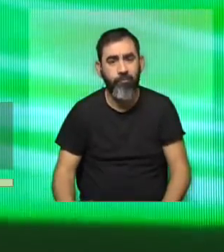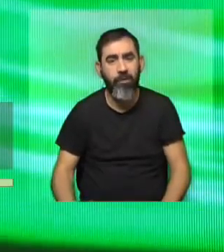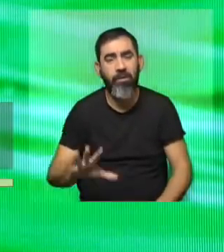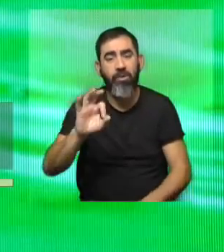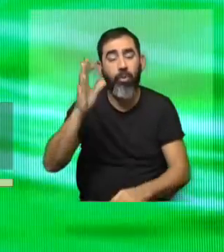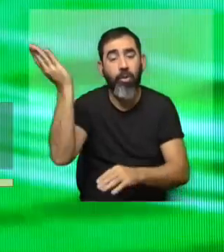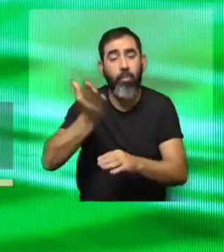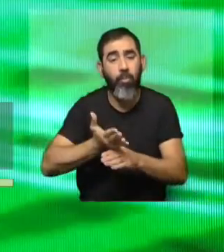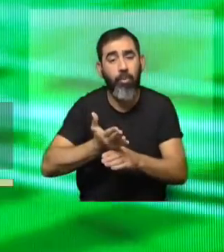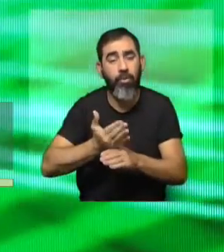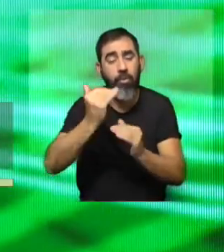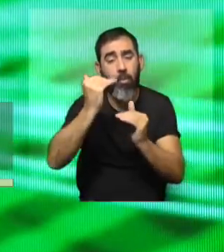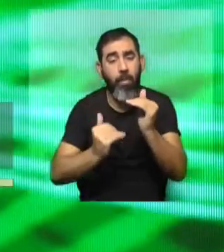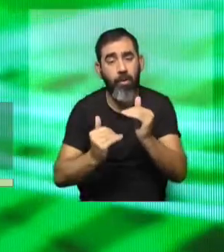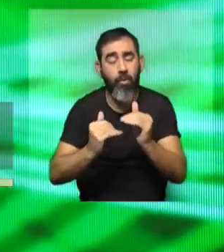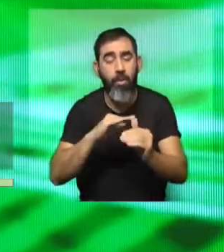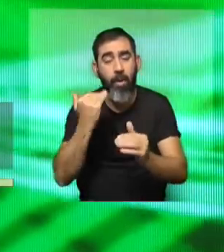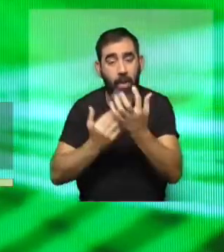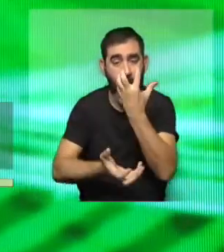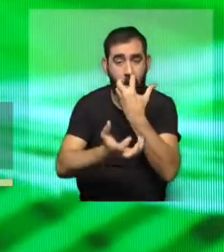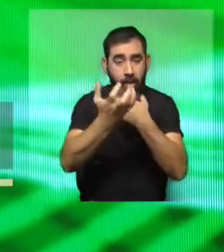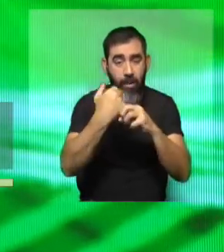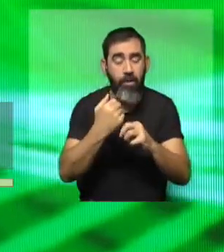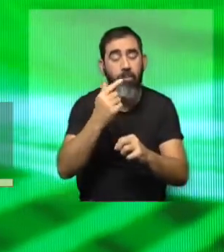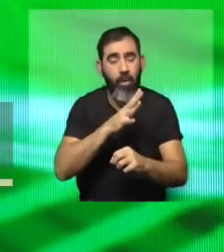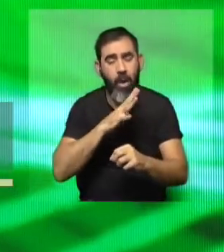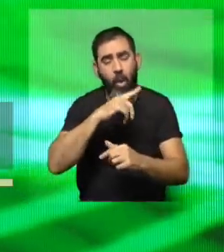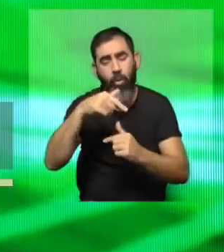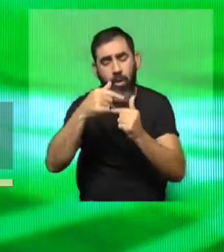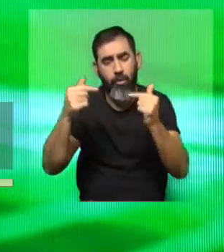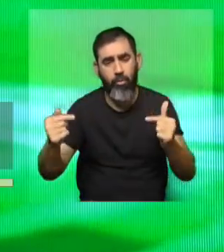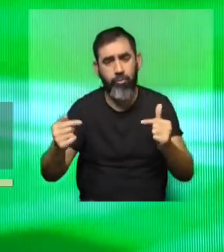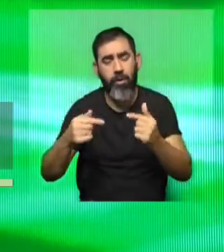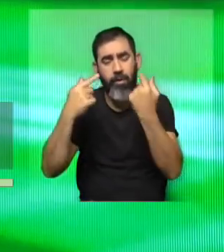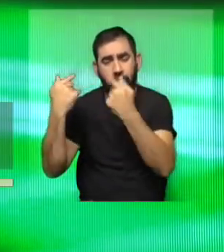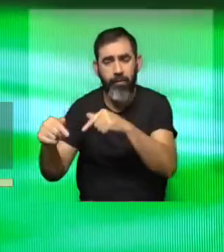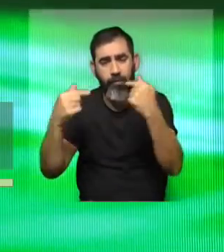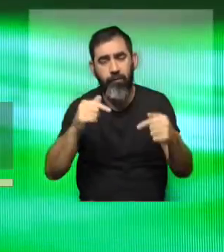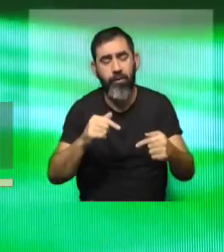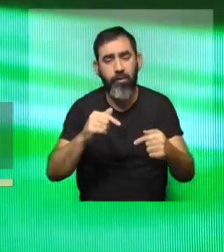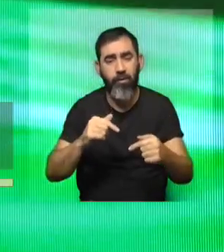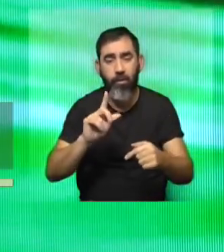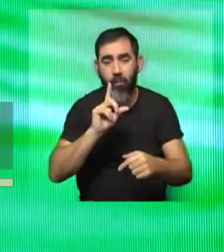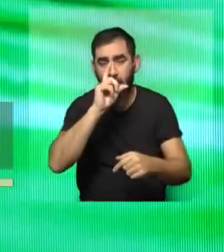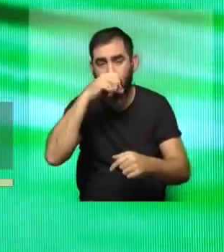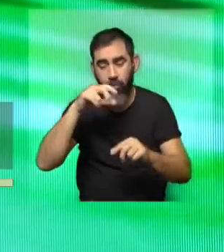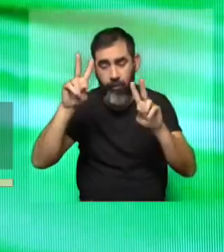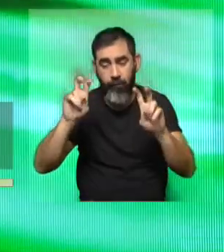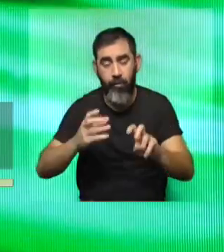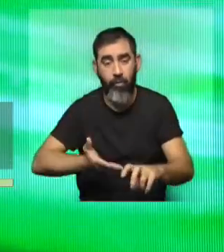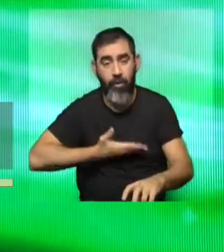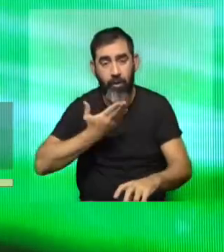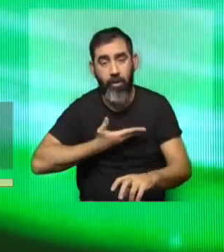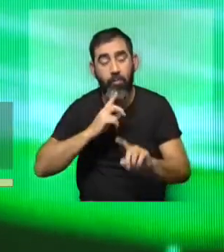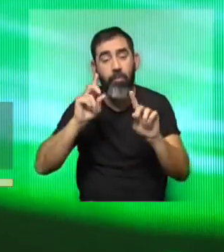50% más bajo pero sí hay hay otras cosas este distintas a la lógica montevideñana también es